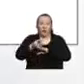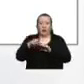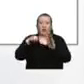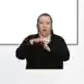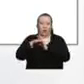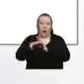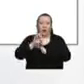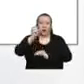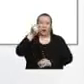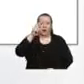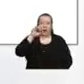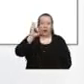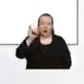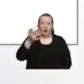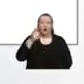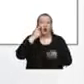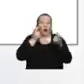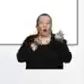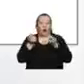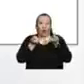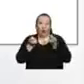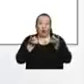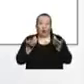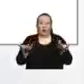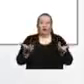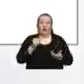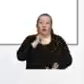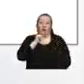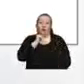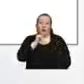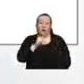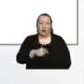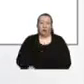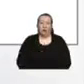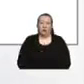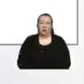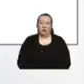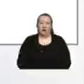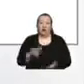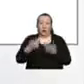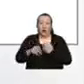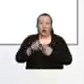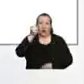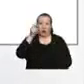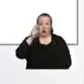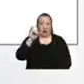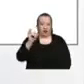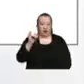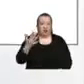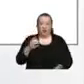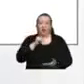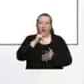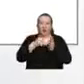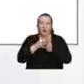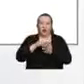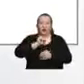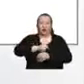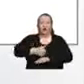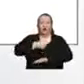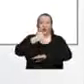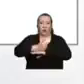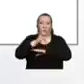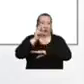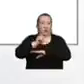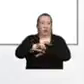sé pero no la verdad contraria fue el que menos cumple y se fue pero ese rey su presencia de bancos se negaron a